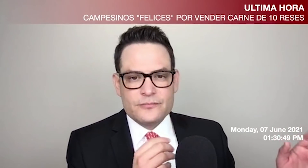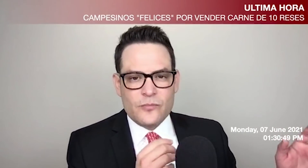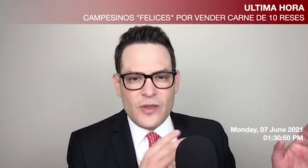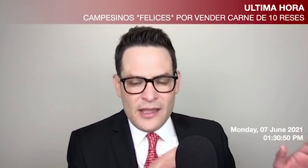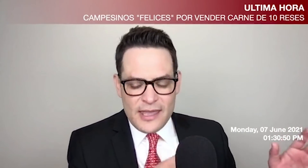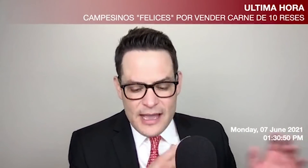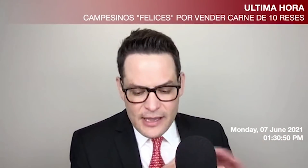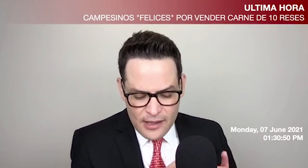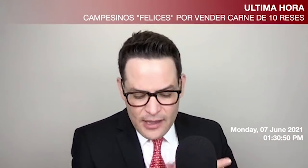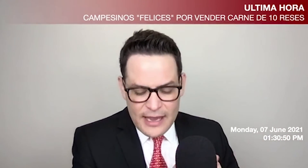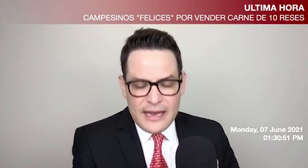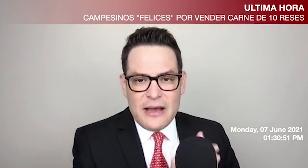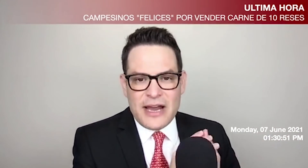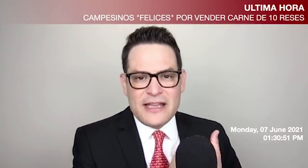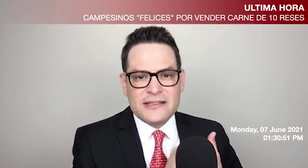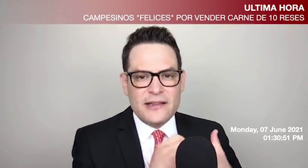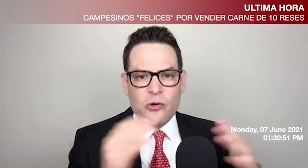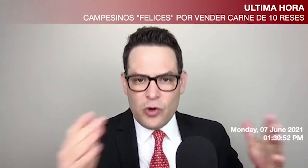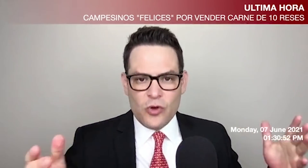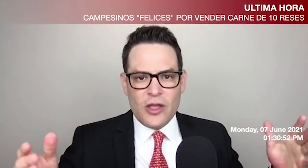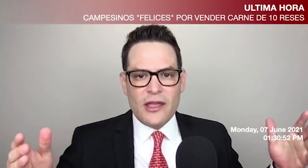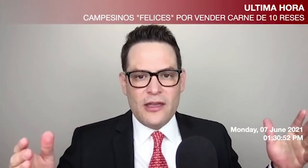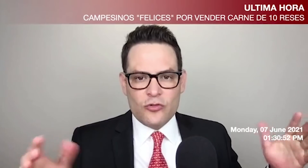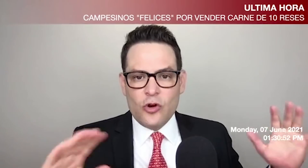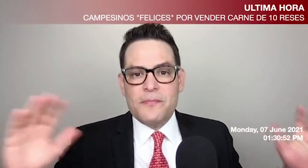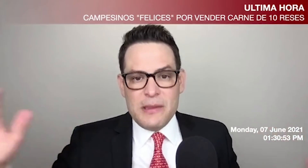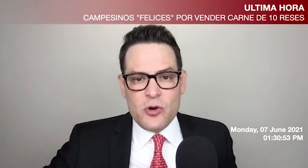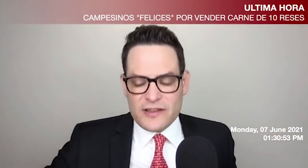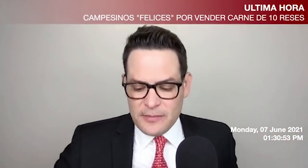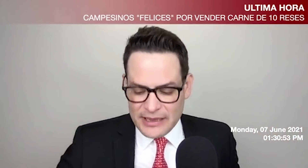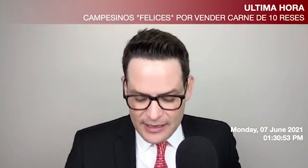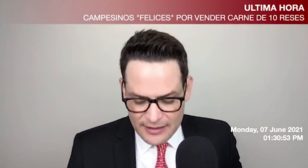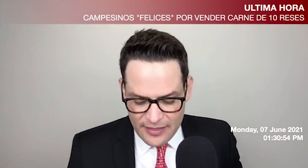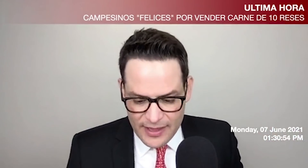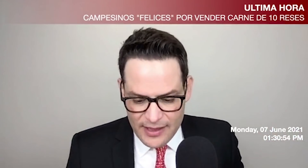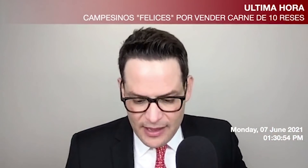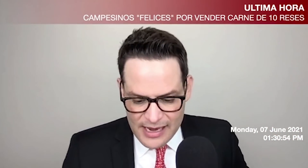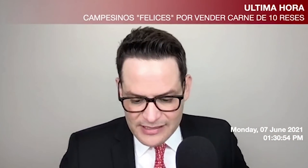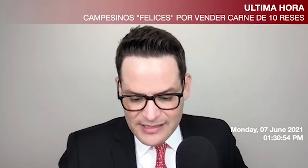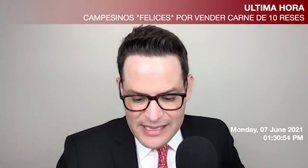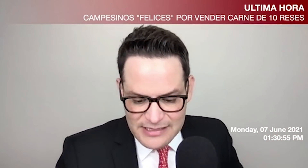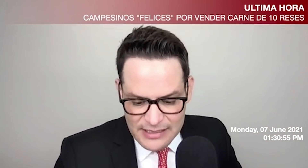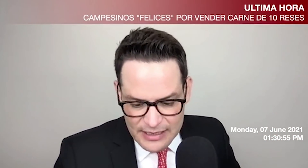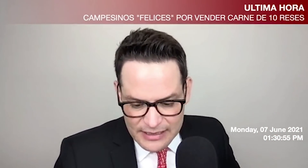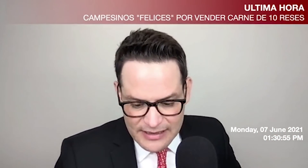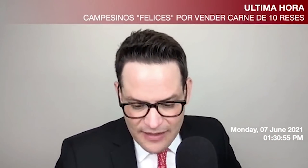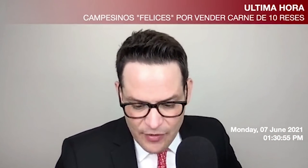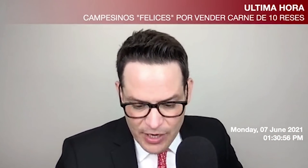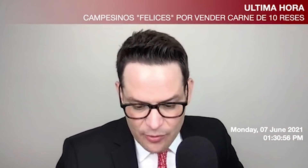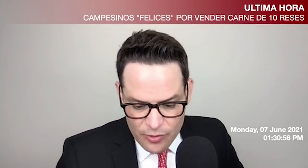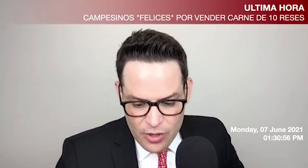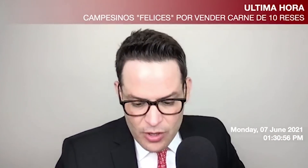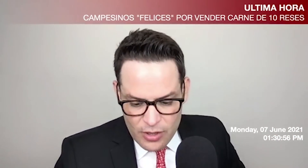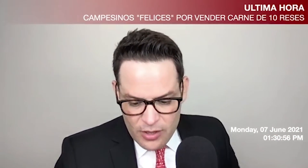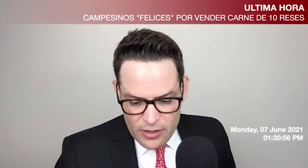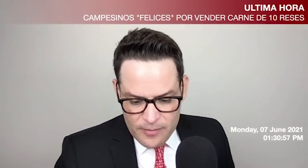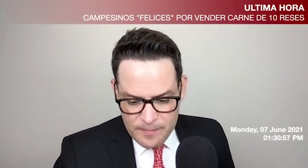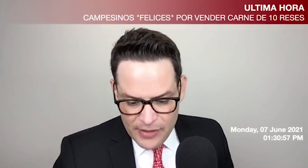hoteles que hay en La Habana y en Santiago. Bueno, son los mismos que se mantienen desde el 6 de